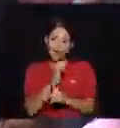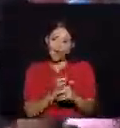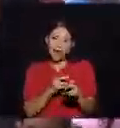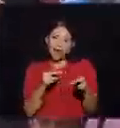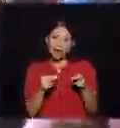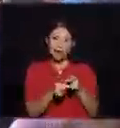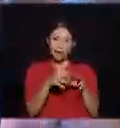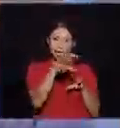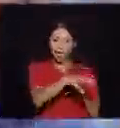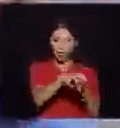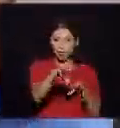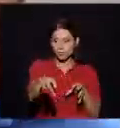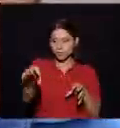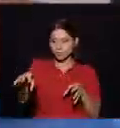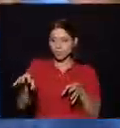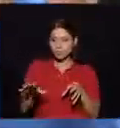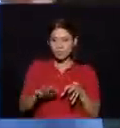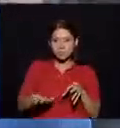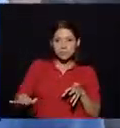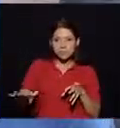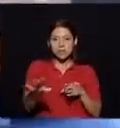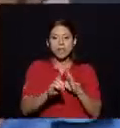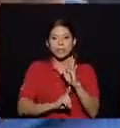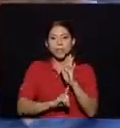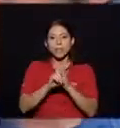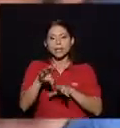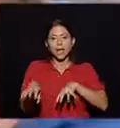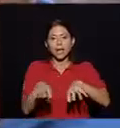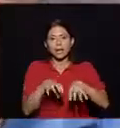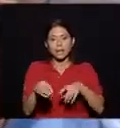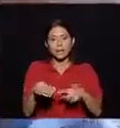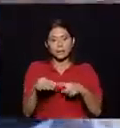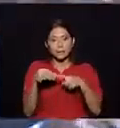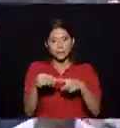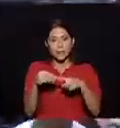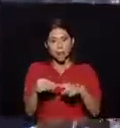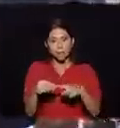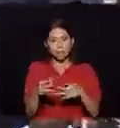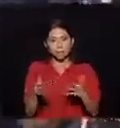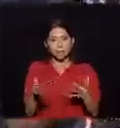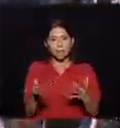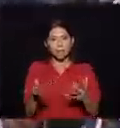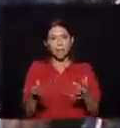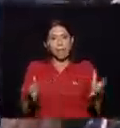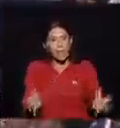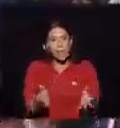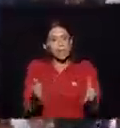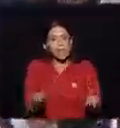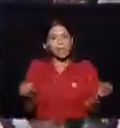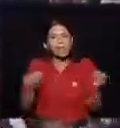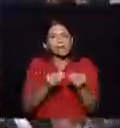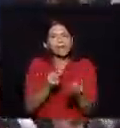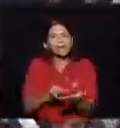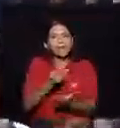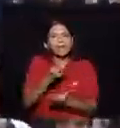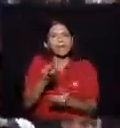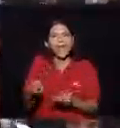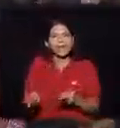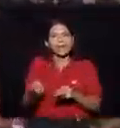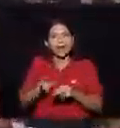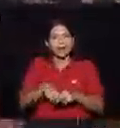cada localidad pues desarrolle sus actividades principales que generen mayor valor agregado. Vea que aquí hay un tema de